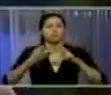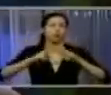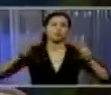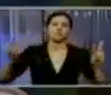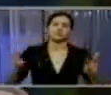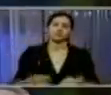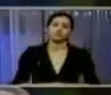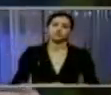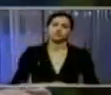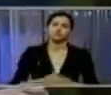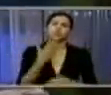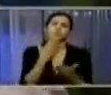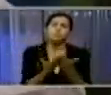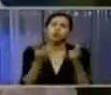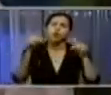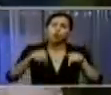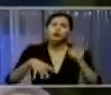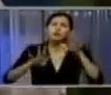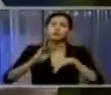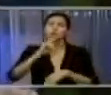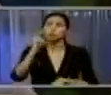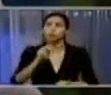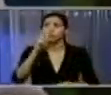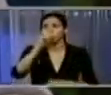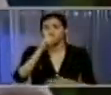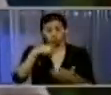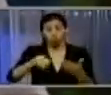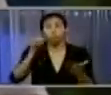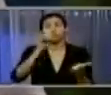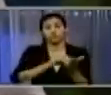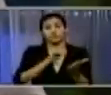Y yo le pido hoy, 14 de junio, una vez más,